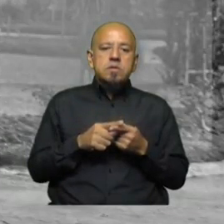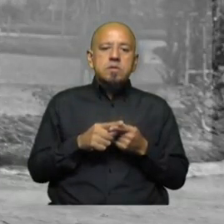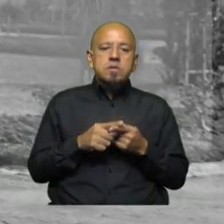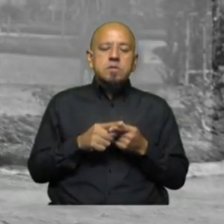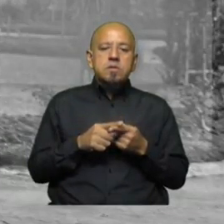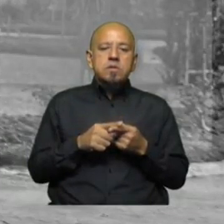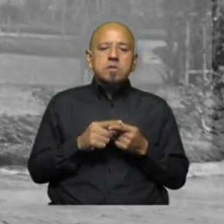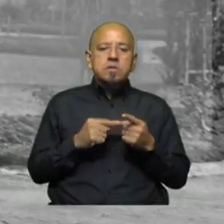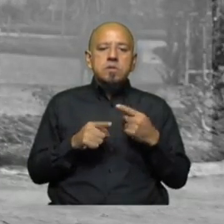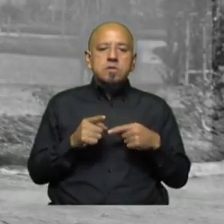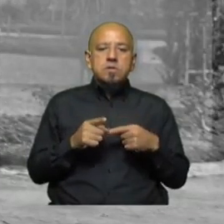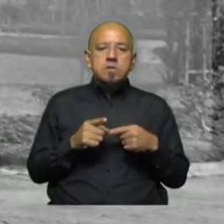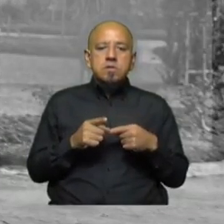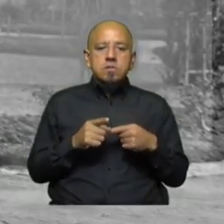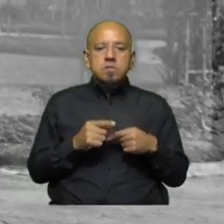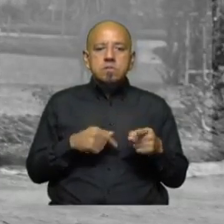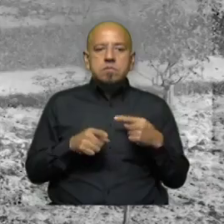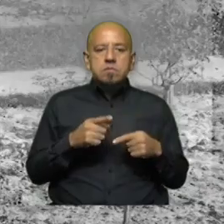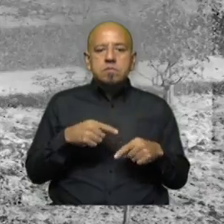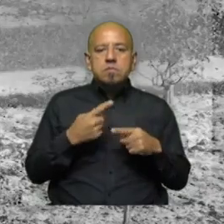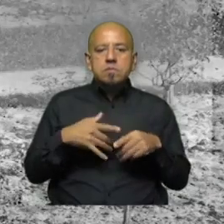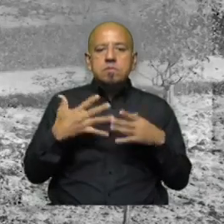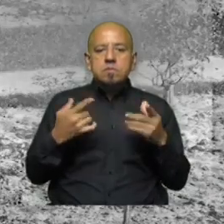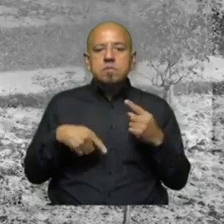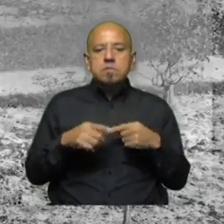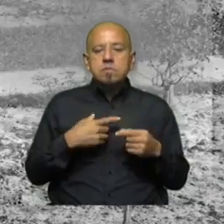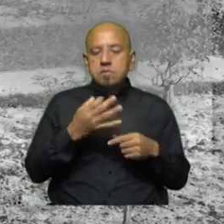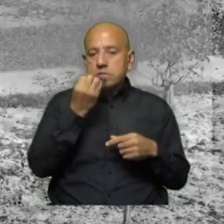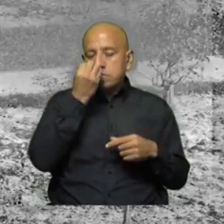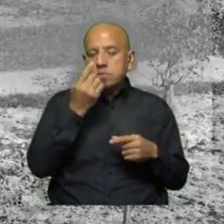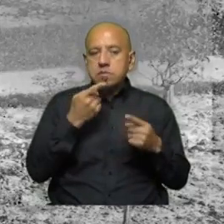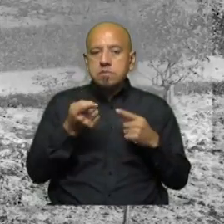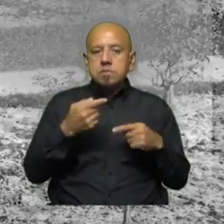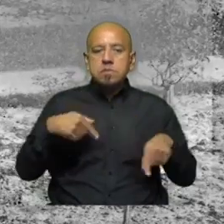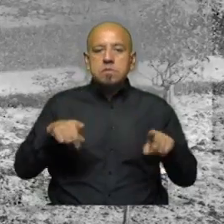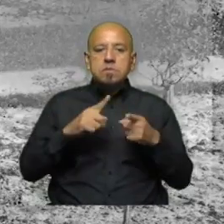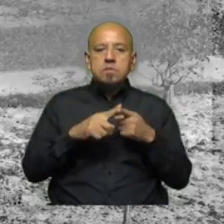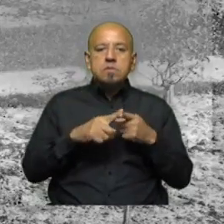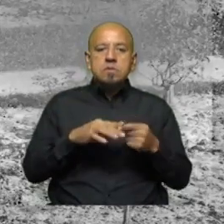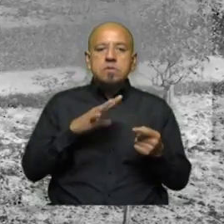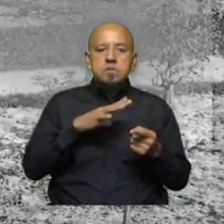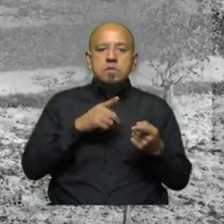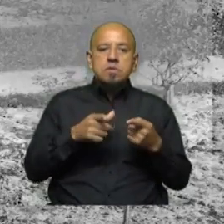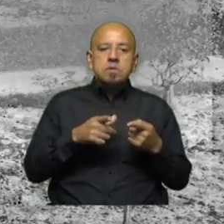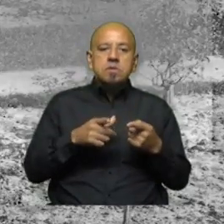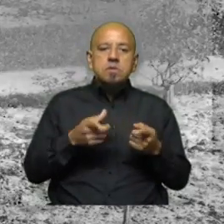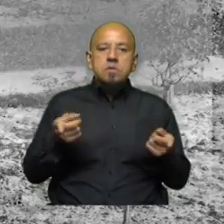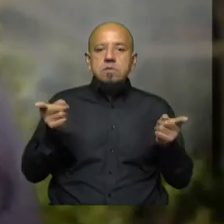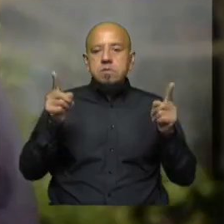como dato pintoresco, culminó toda esa fiesta con una batalla de flores entre los concurrentes que habían